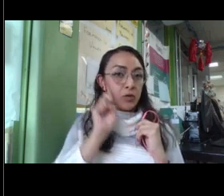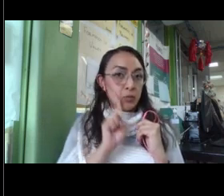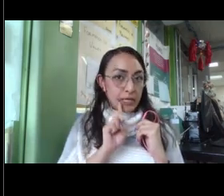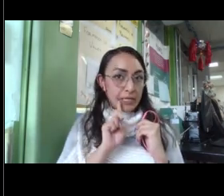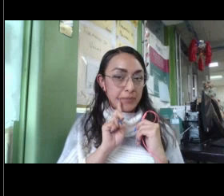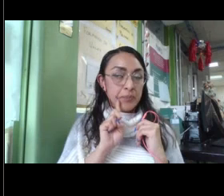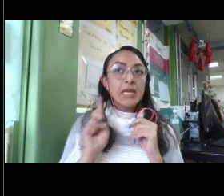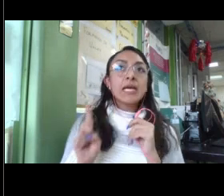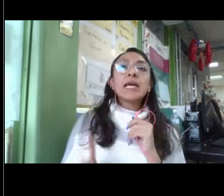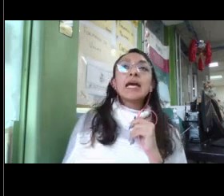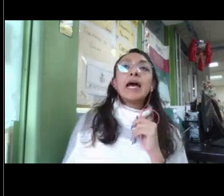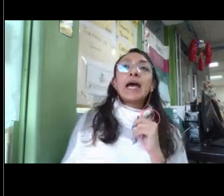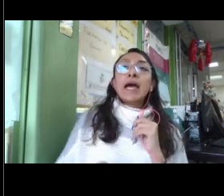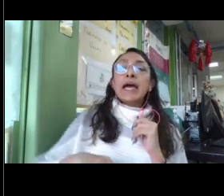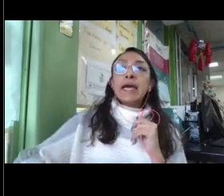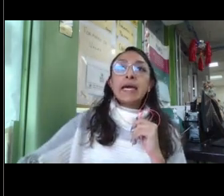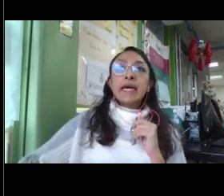Femenino o mujer.